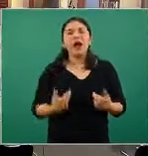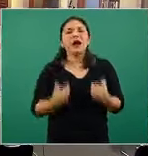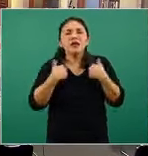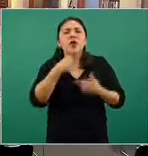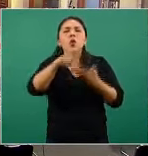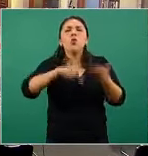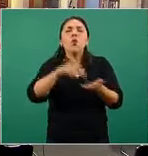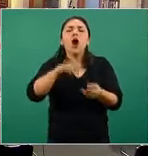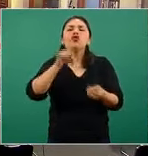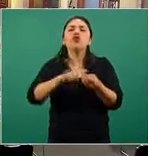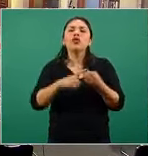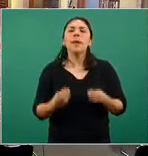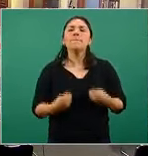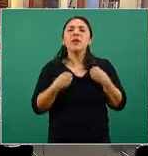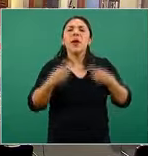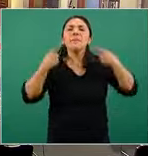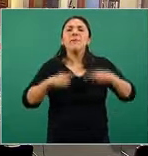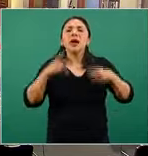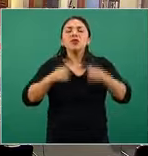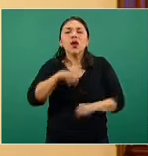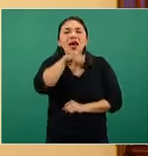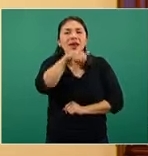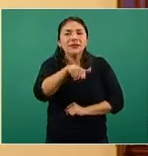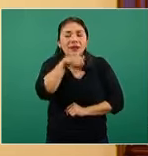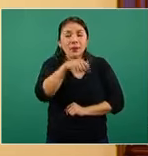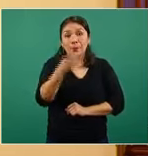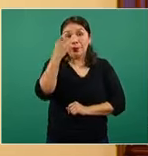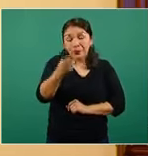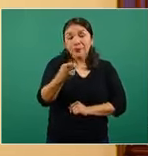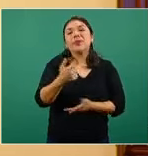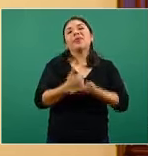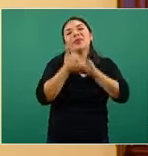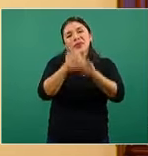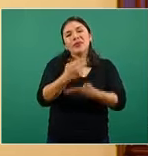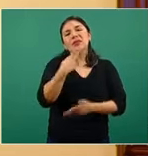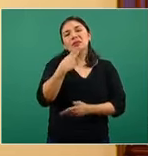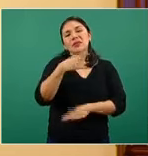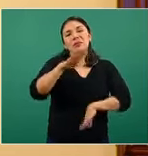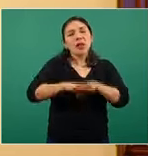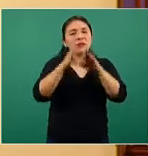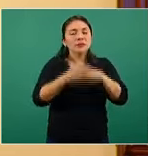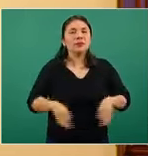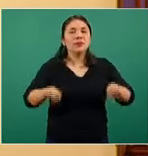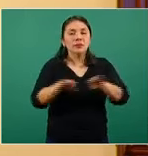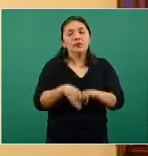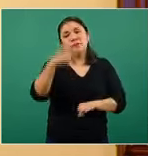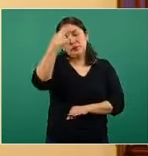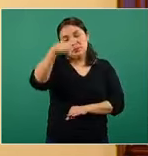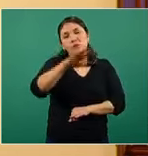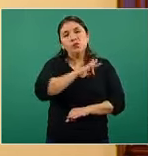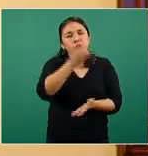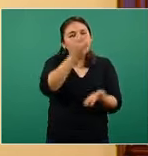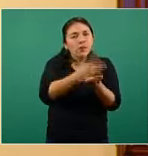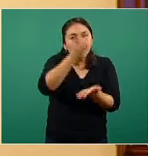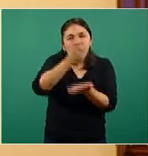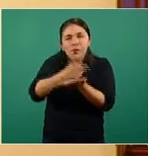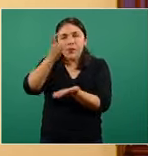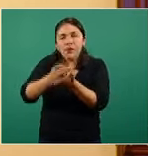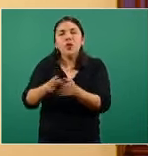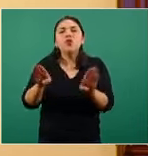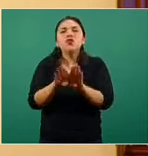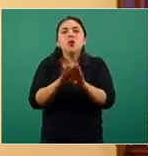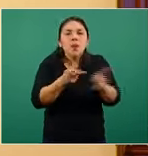y el lugar de las personas adultas mayores. Y entonces esto contribuyó de manera importante precisamente a poder identificar